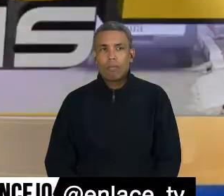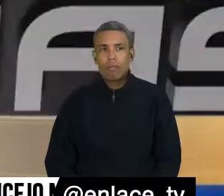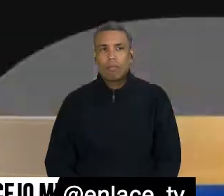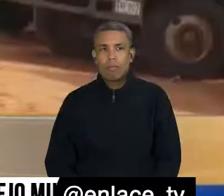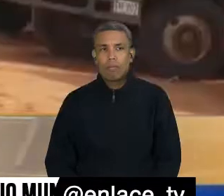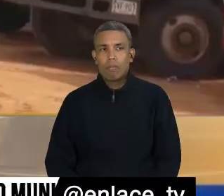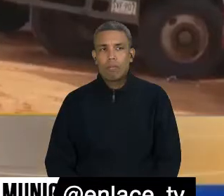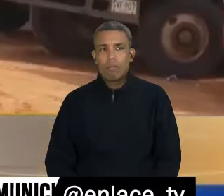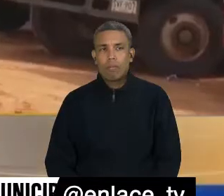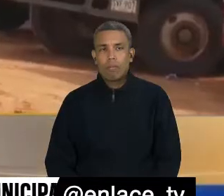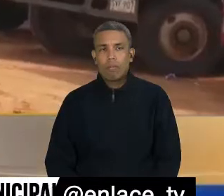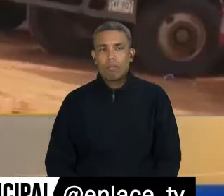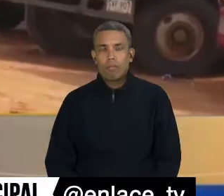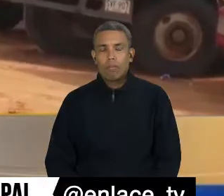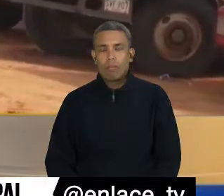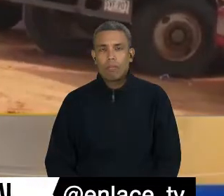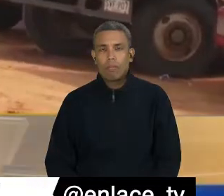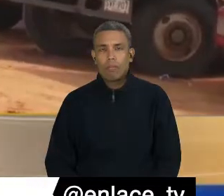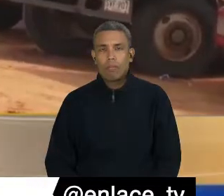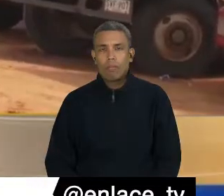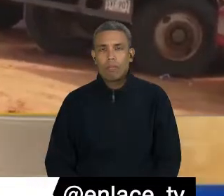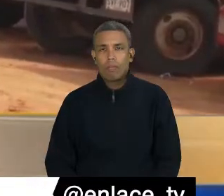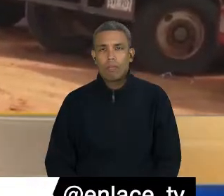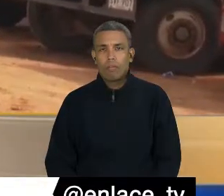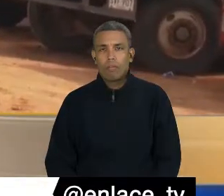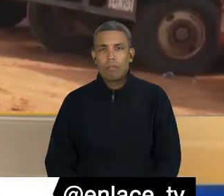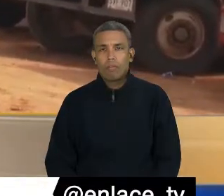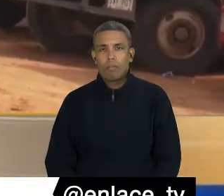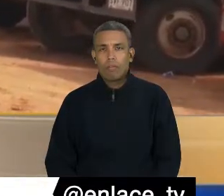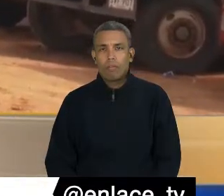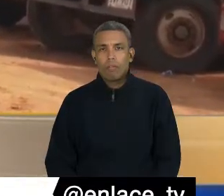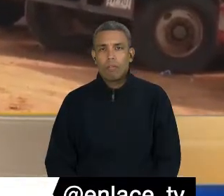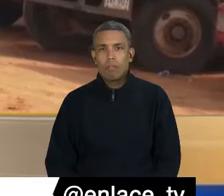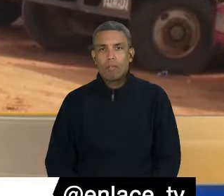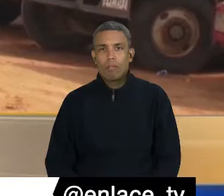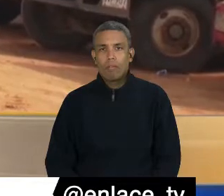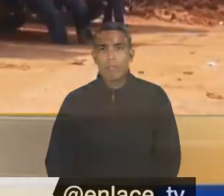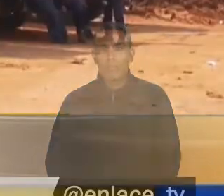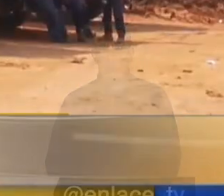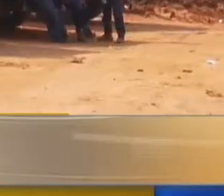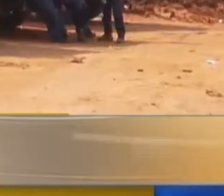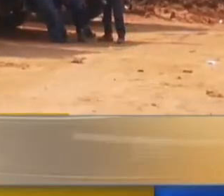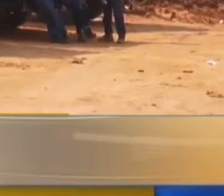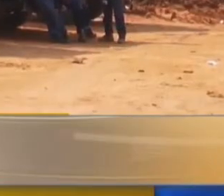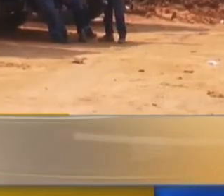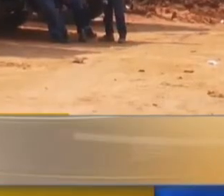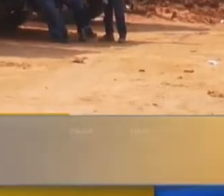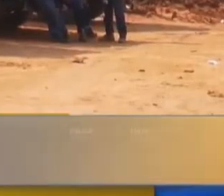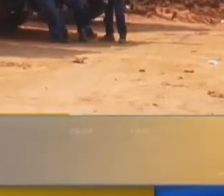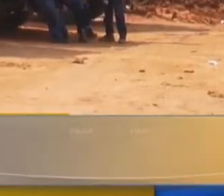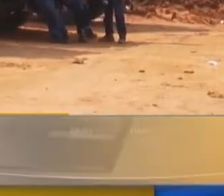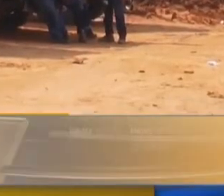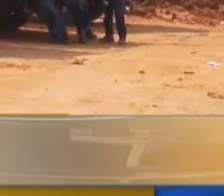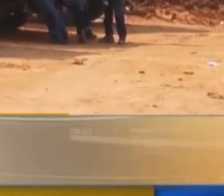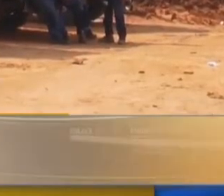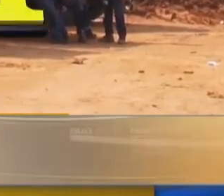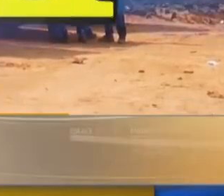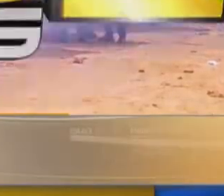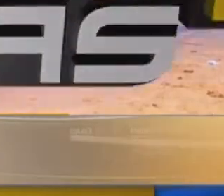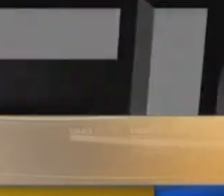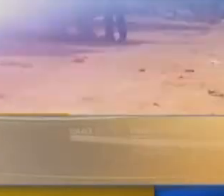lugar. Proveedores de la firma contratista Mota Engie reclaman el pago de sus servicios prestados. Cámara de Comercio de Barranca Bermeja recibe estos reclamos hasta el